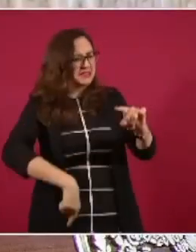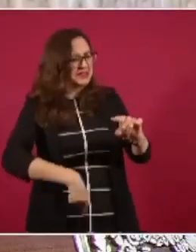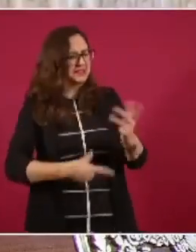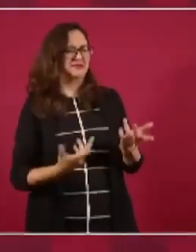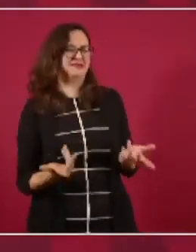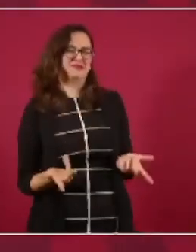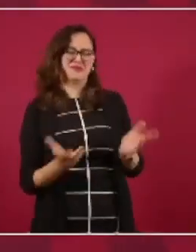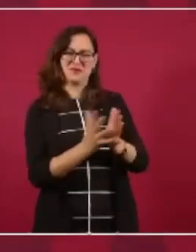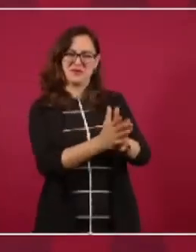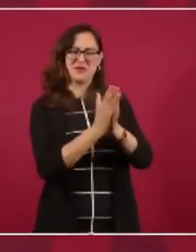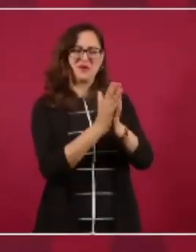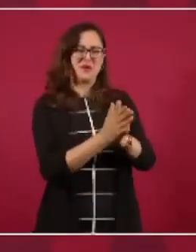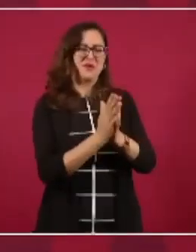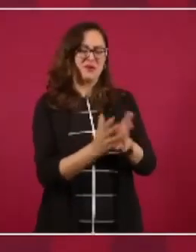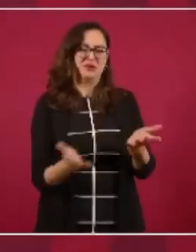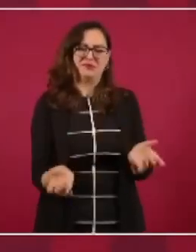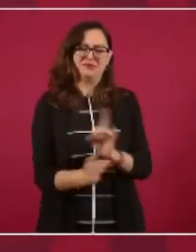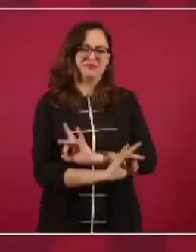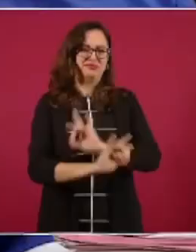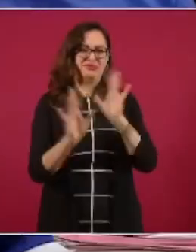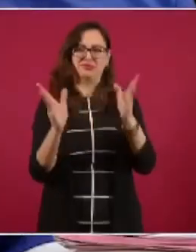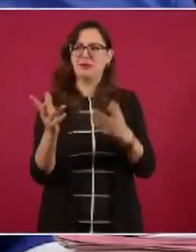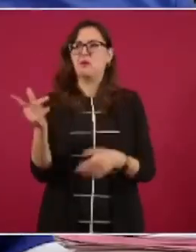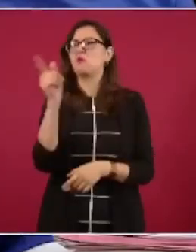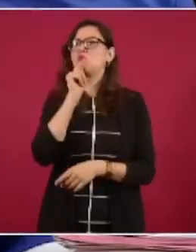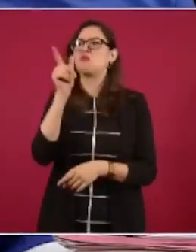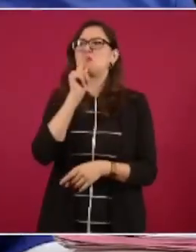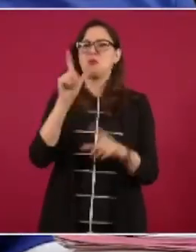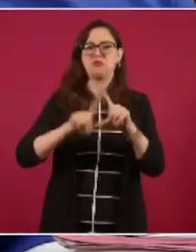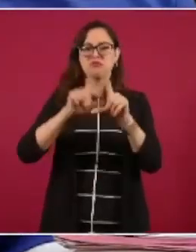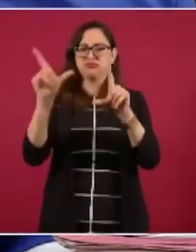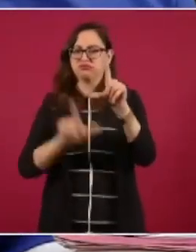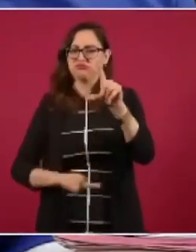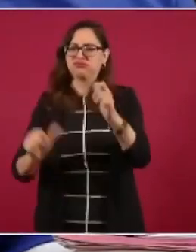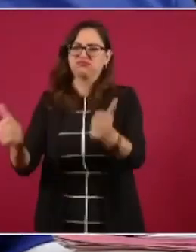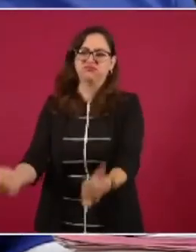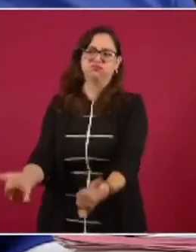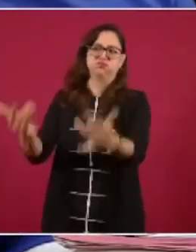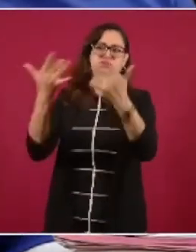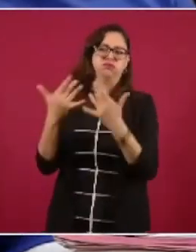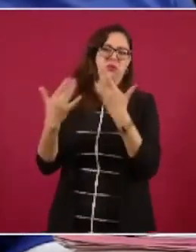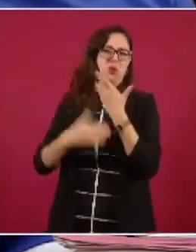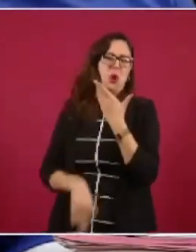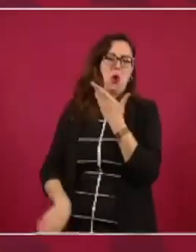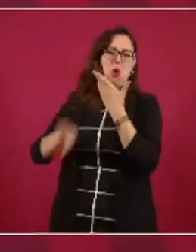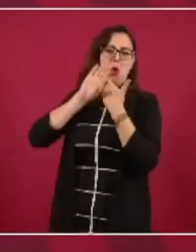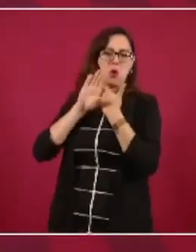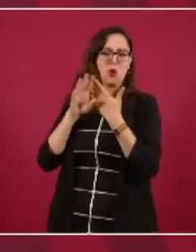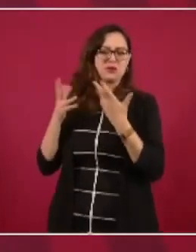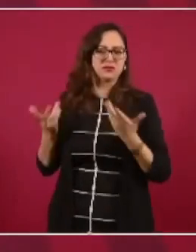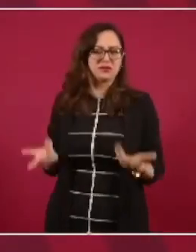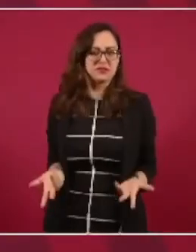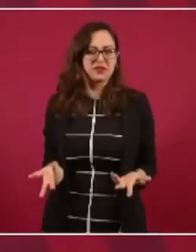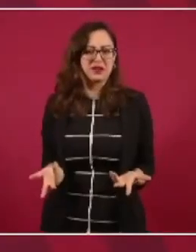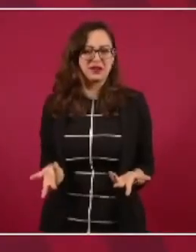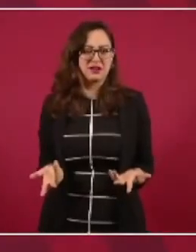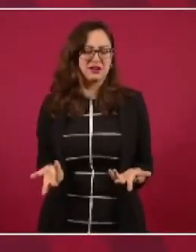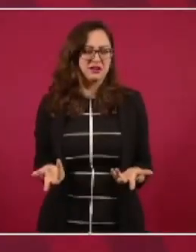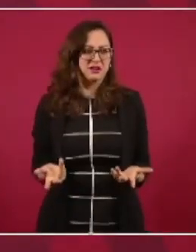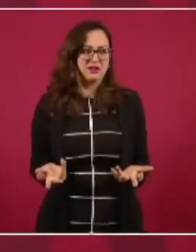aquí una huelga, un plantón, o cuando menos un motín emocional.